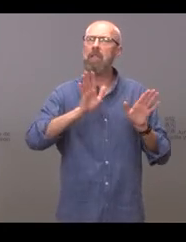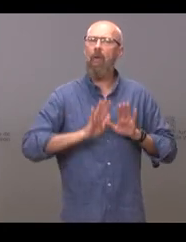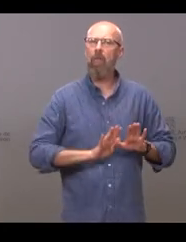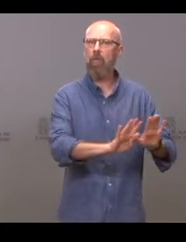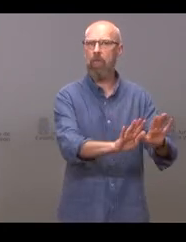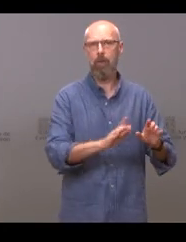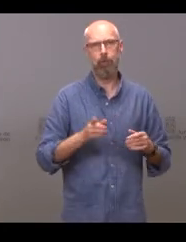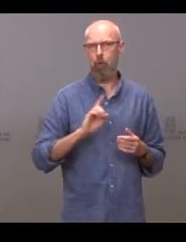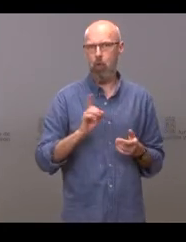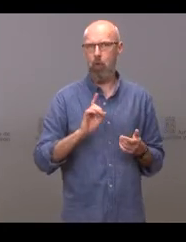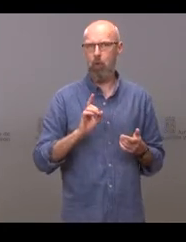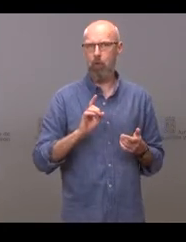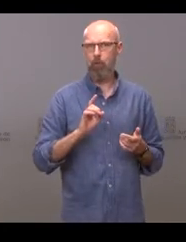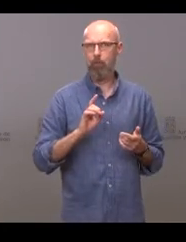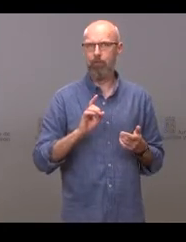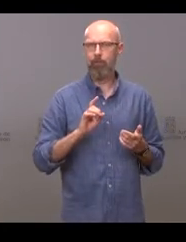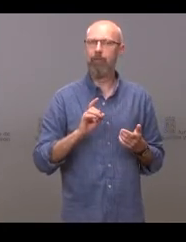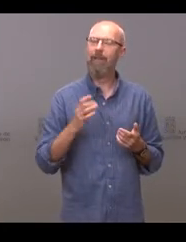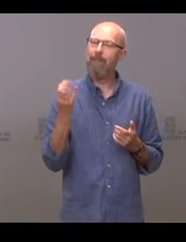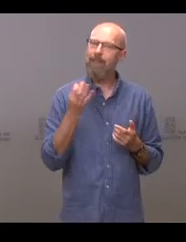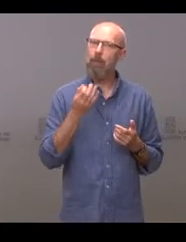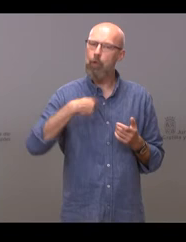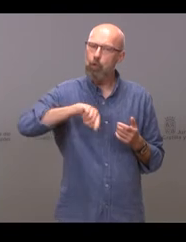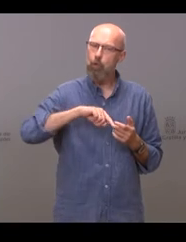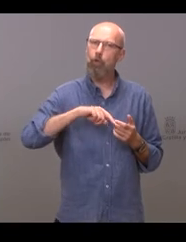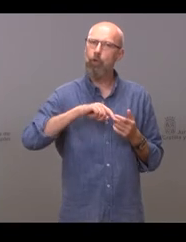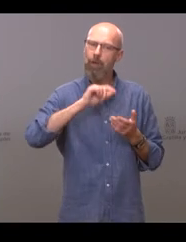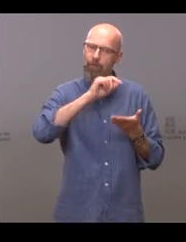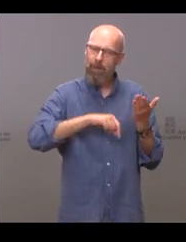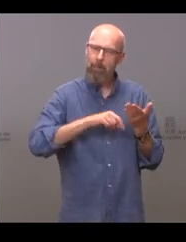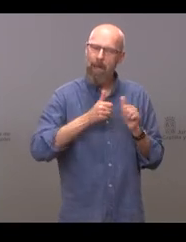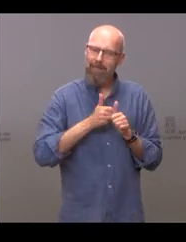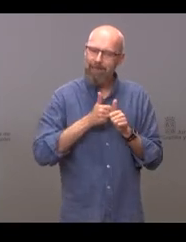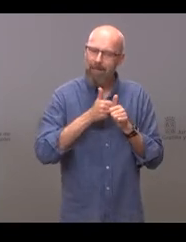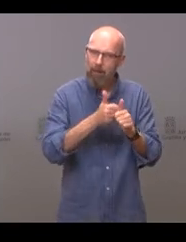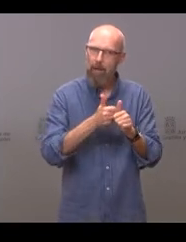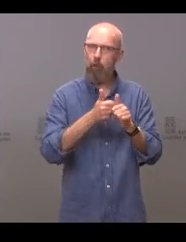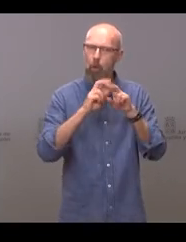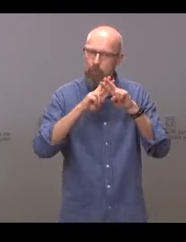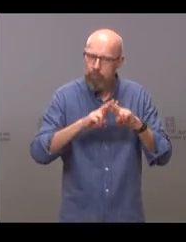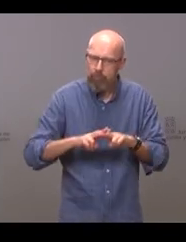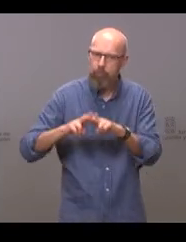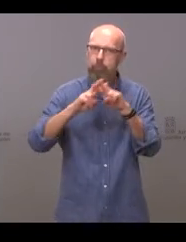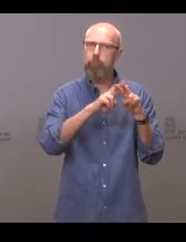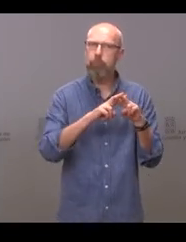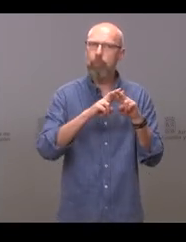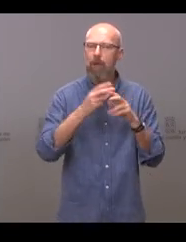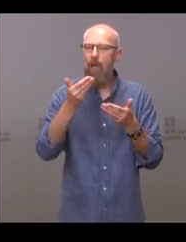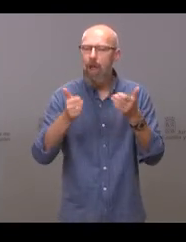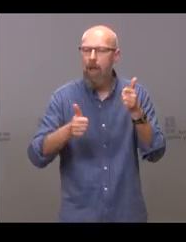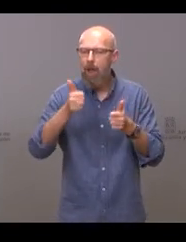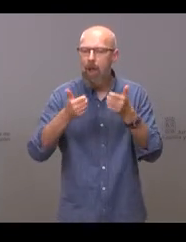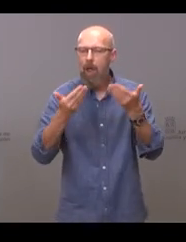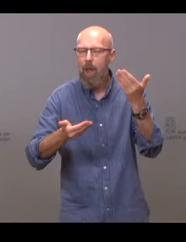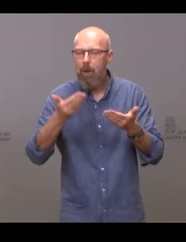situación sino que tenemos una evaluación continua que nos permite seguir avanzando en